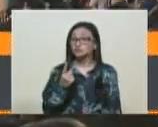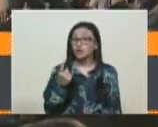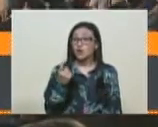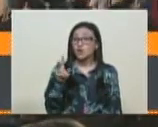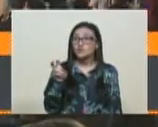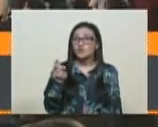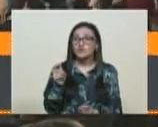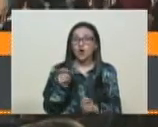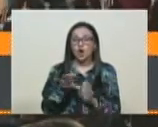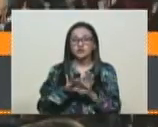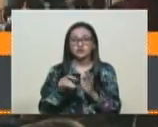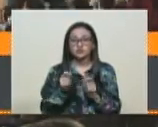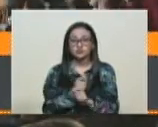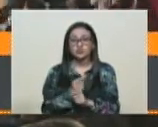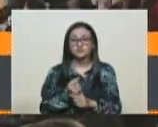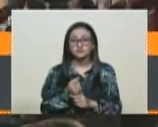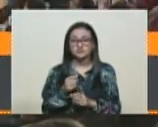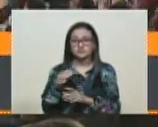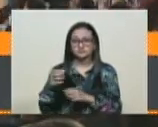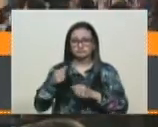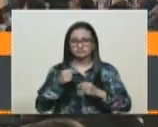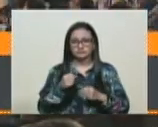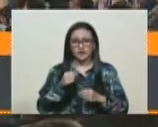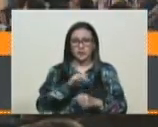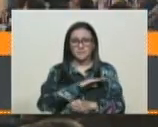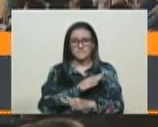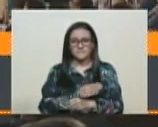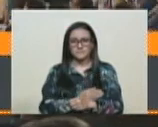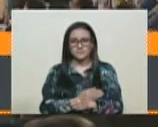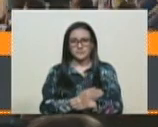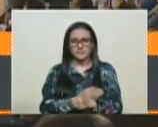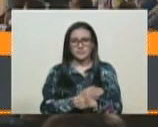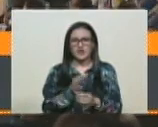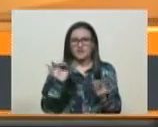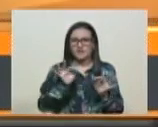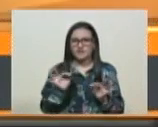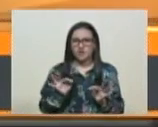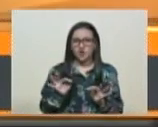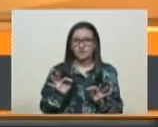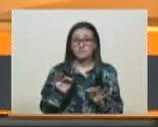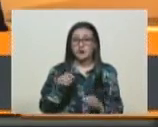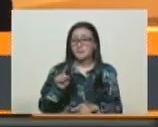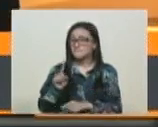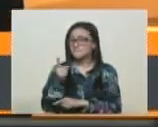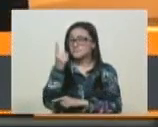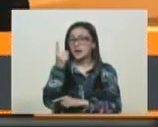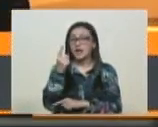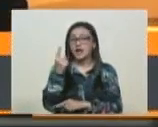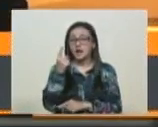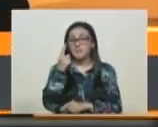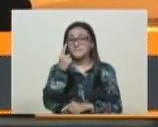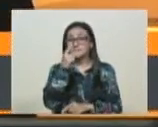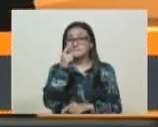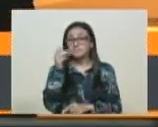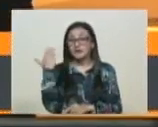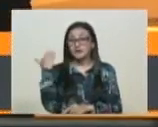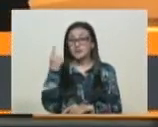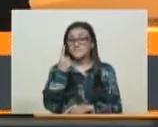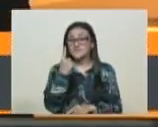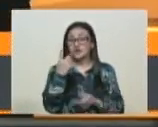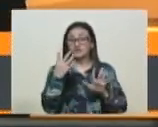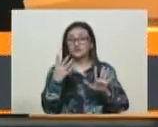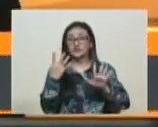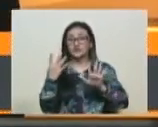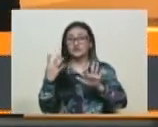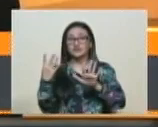y consolide el modelo contenido en nuestra constitución madre y pionera de 1999.